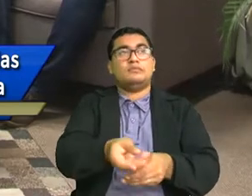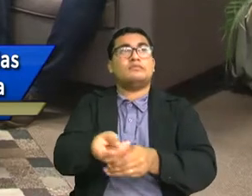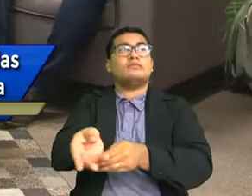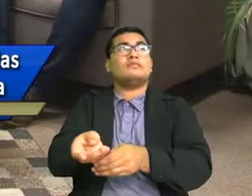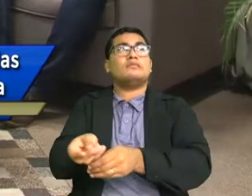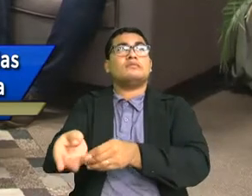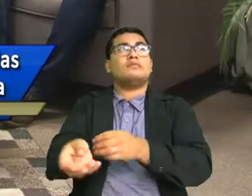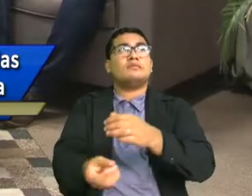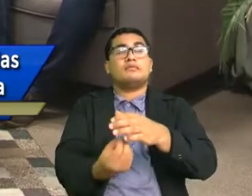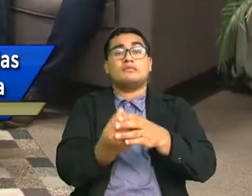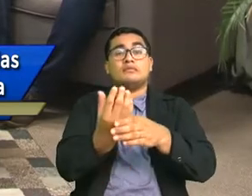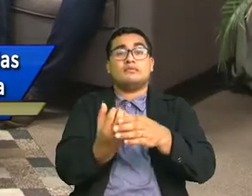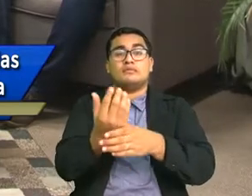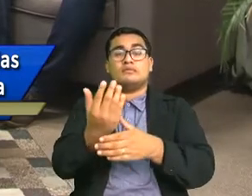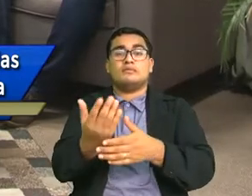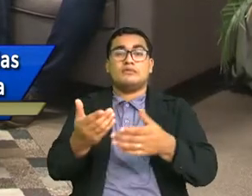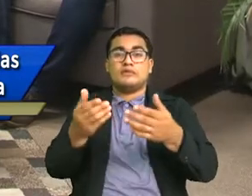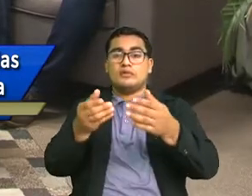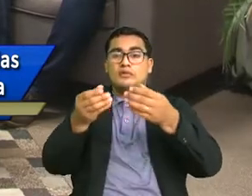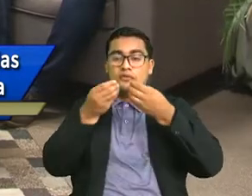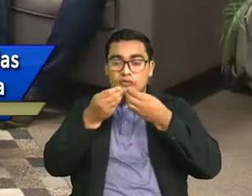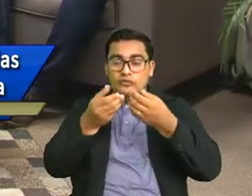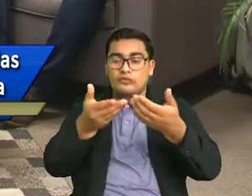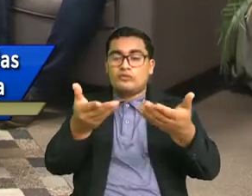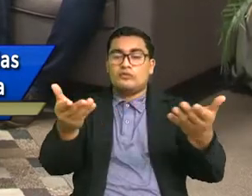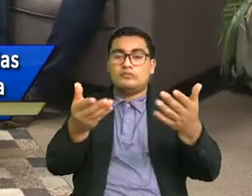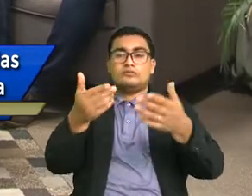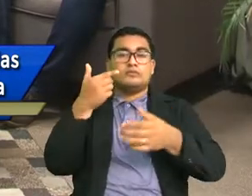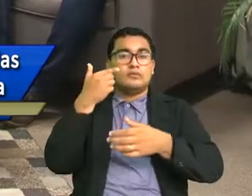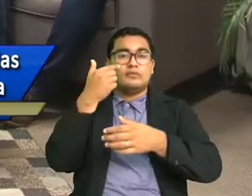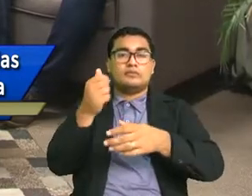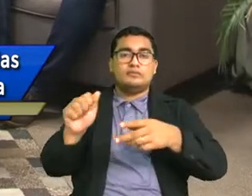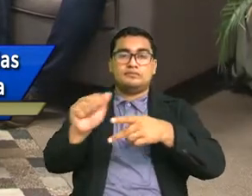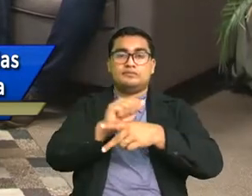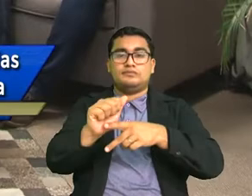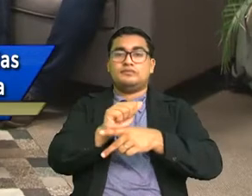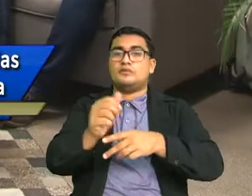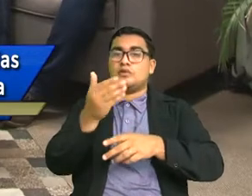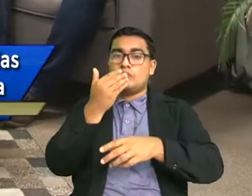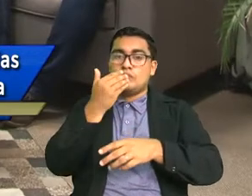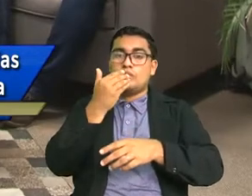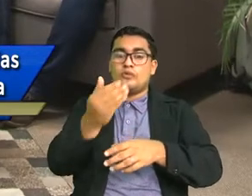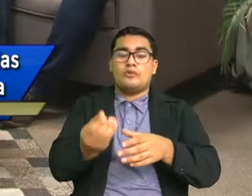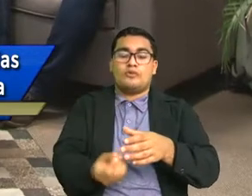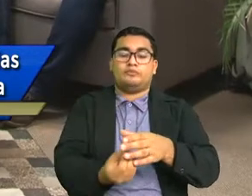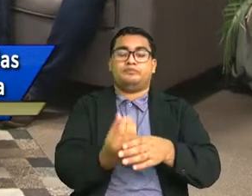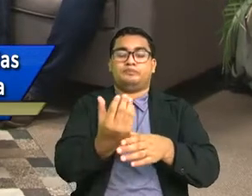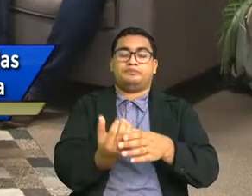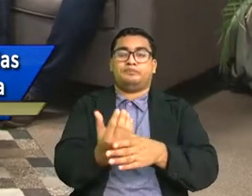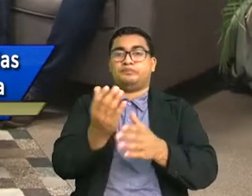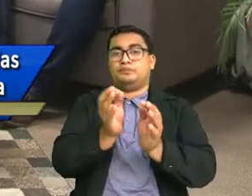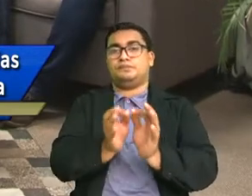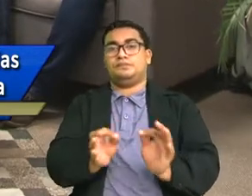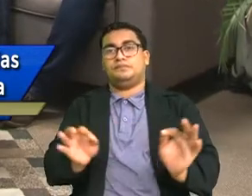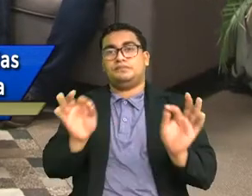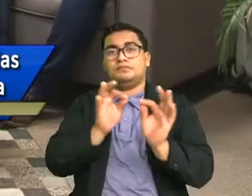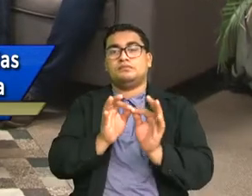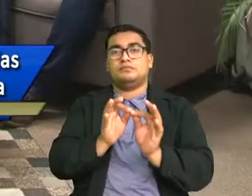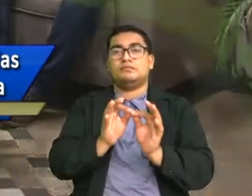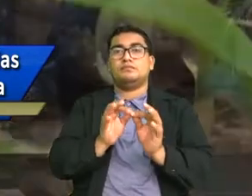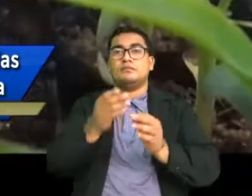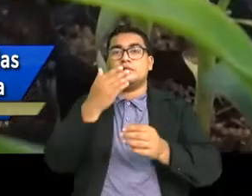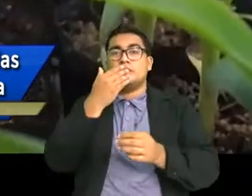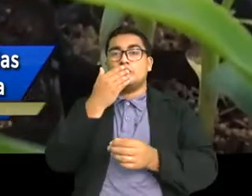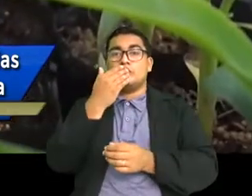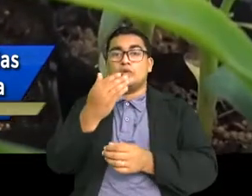información conocimiento y prácticas de asegurar una buena densidad de siembra por ejemplo es decir de asegurar una muy buena